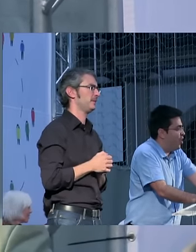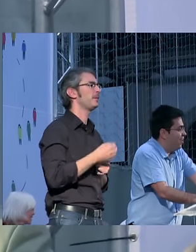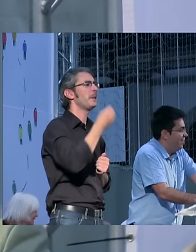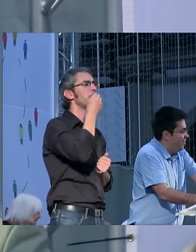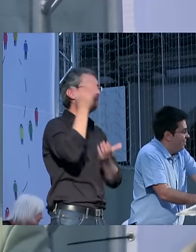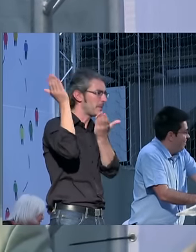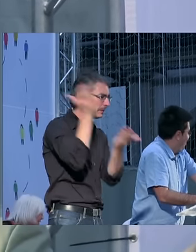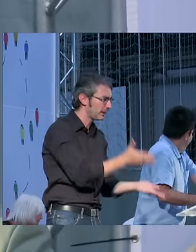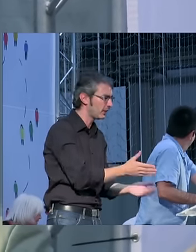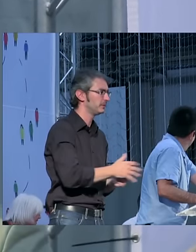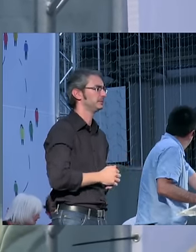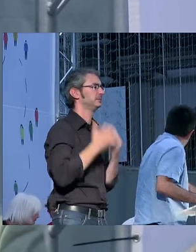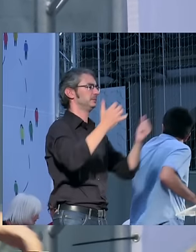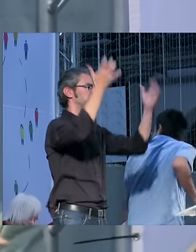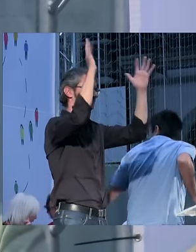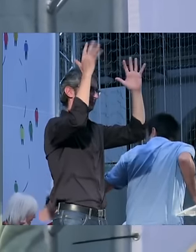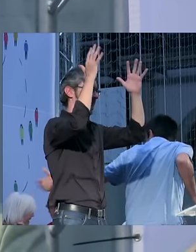Bienvenido.